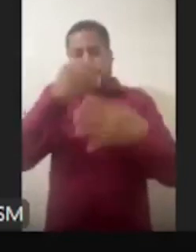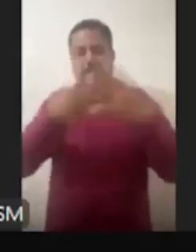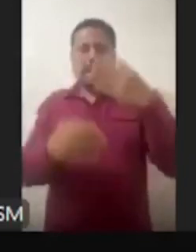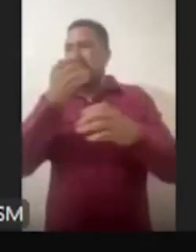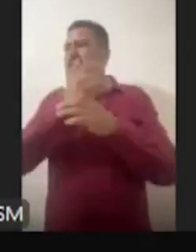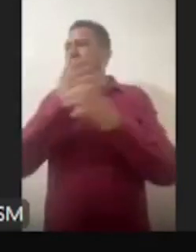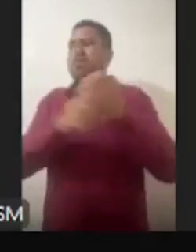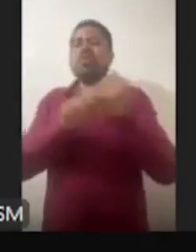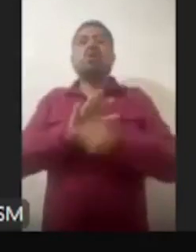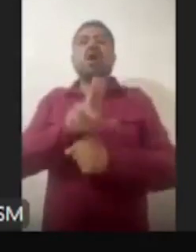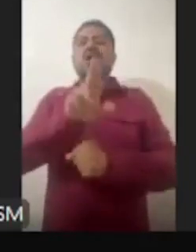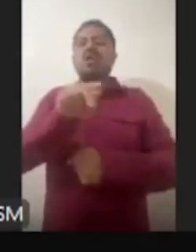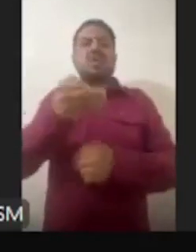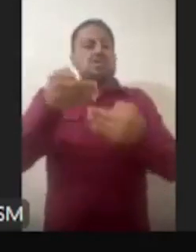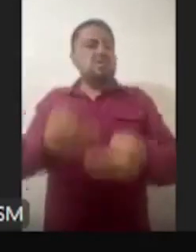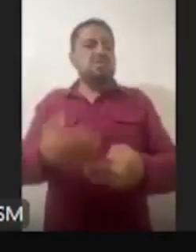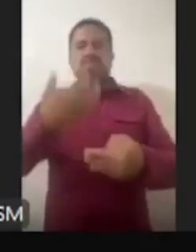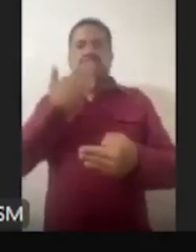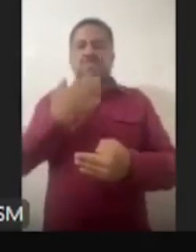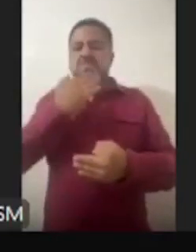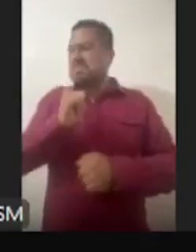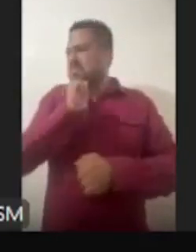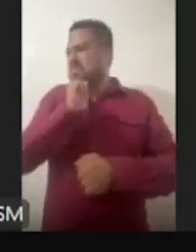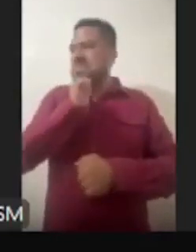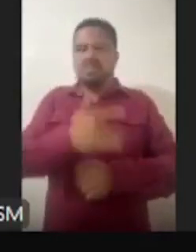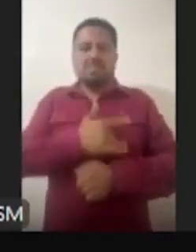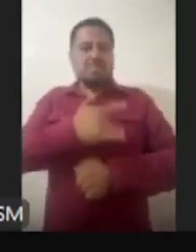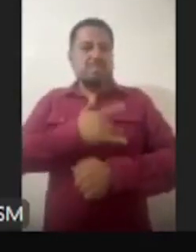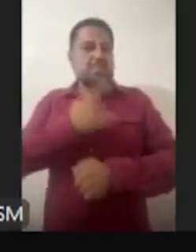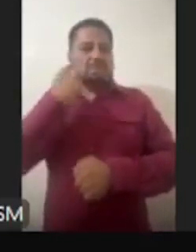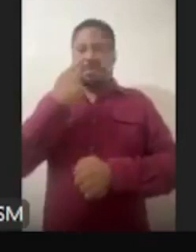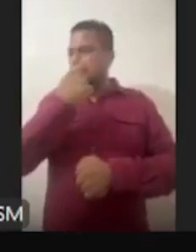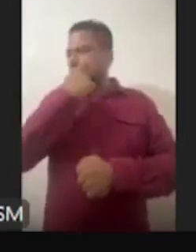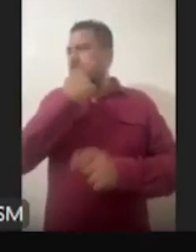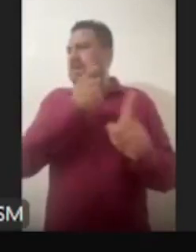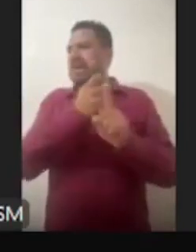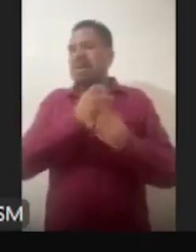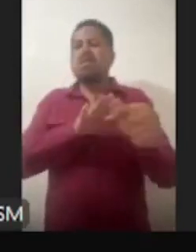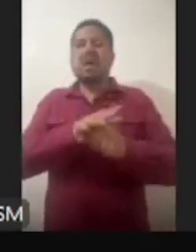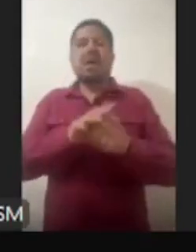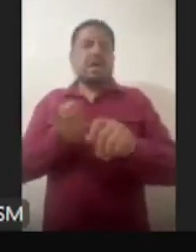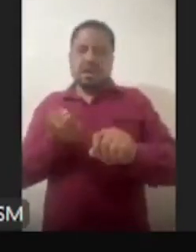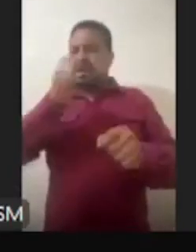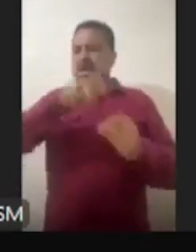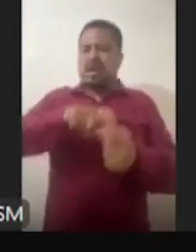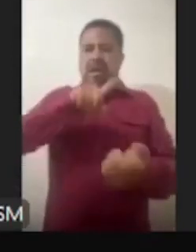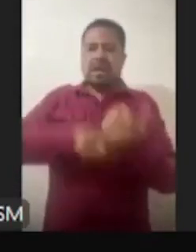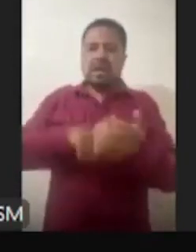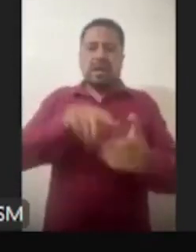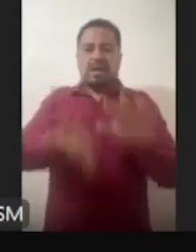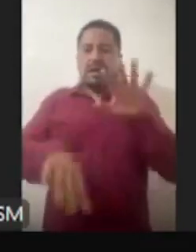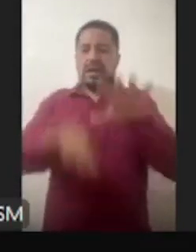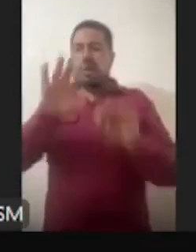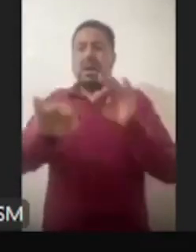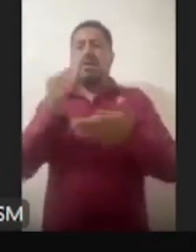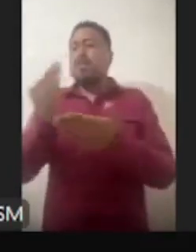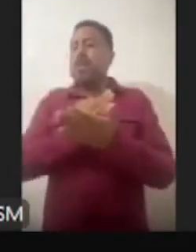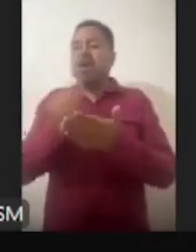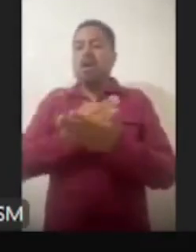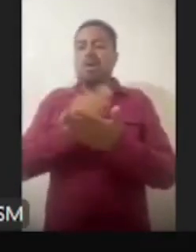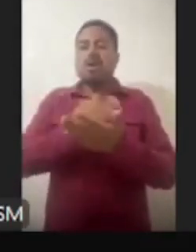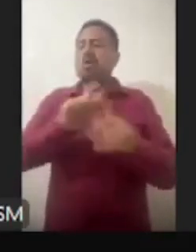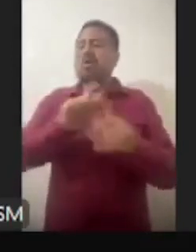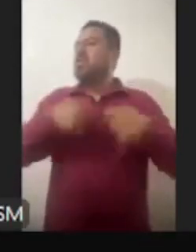cuales no hay certeza, pues su pretensión parte del hecho de haberse inscrito en el proceso de selección de Morena, que no le otorga la certeza de